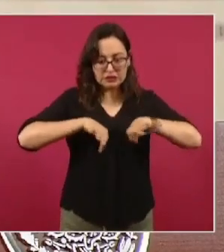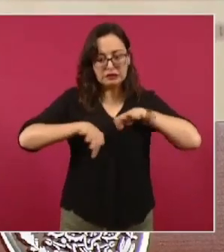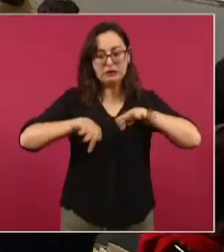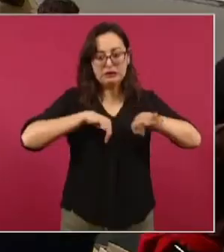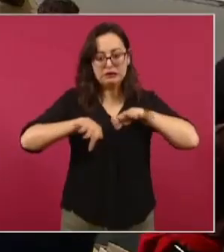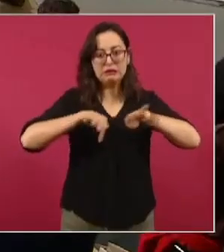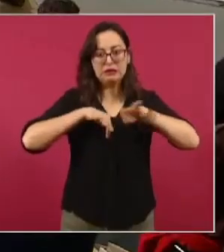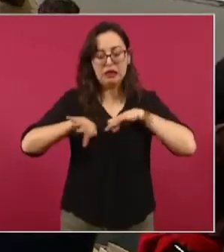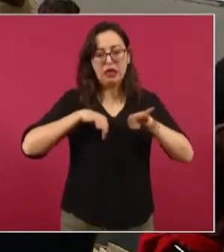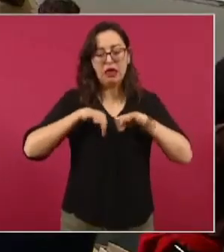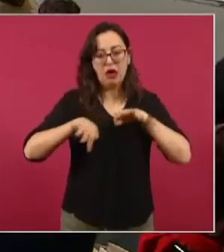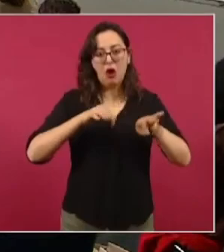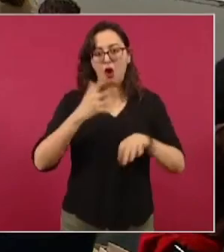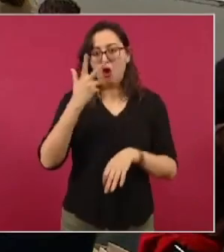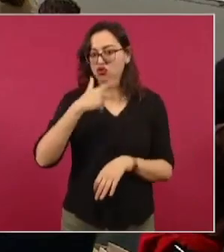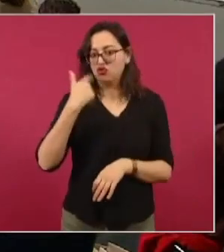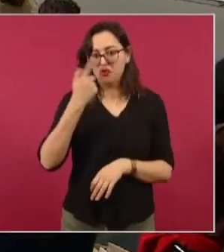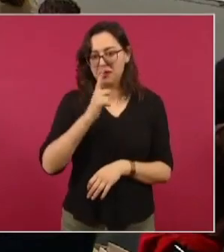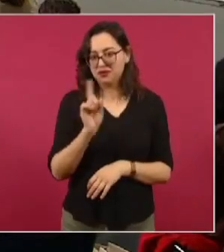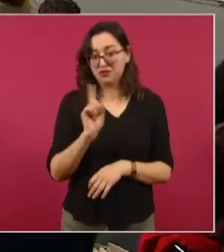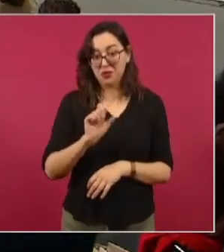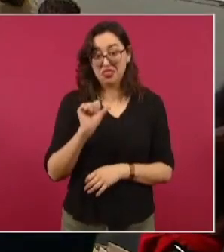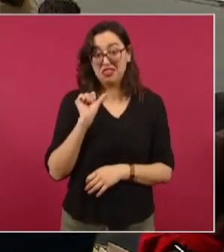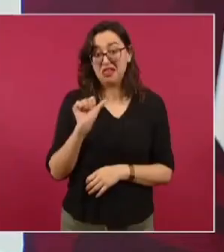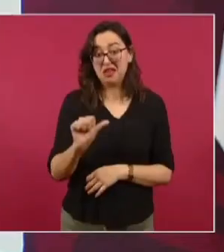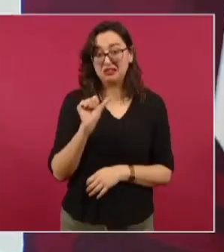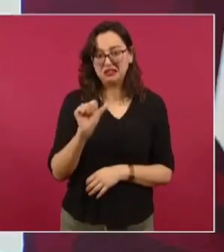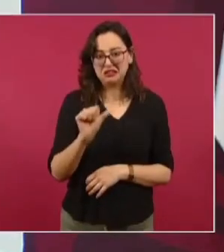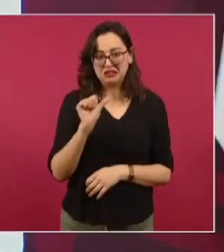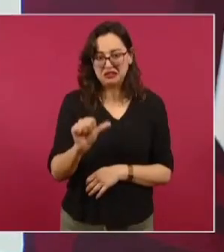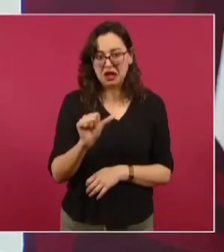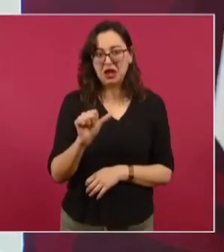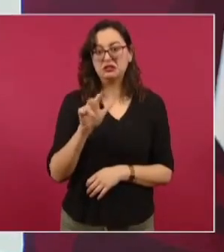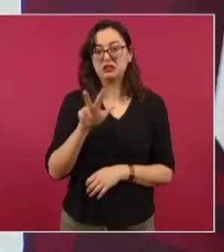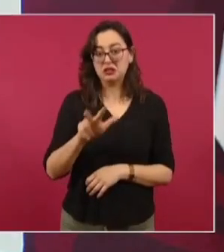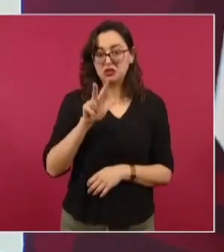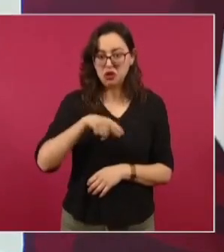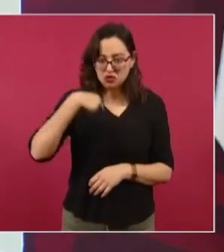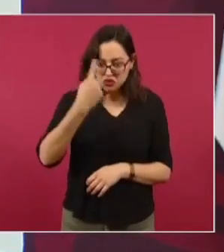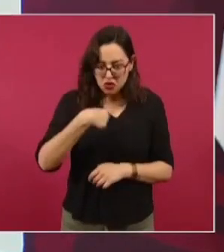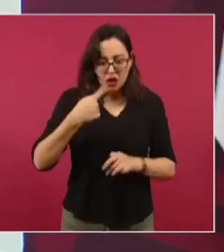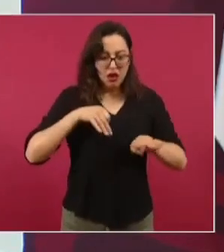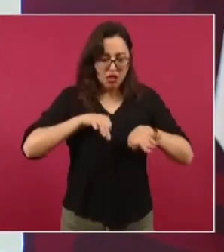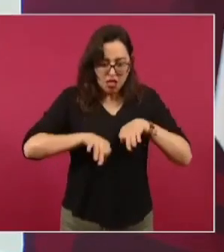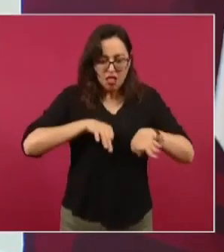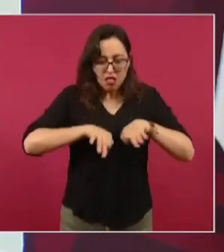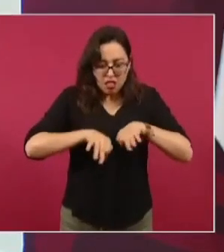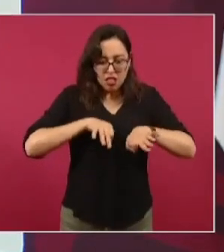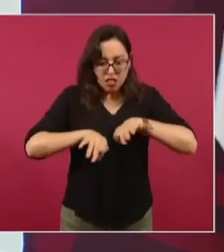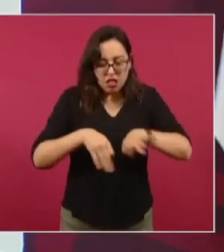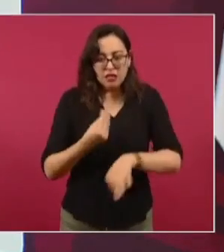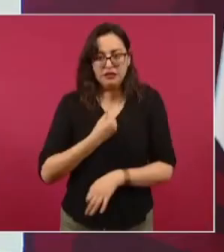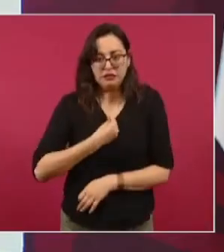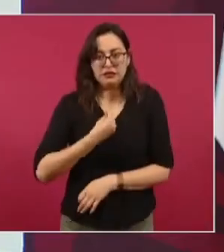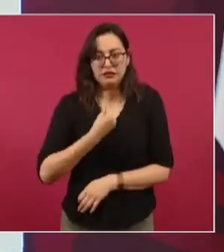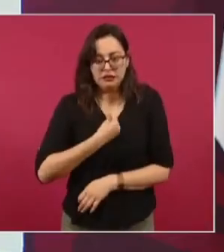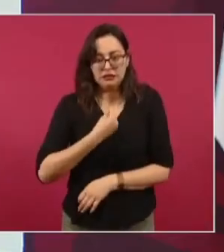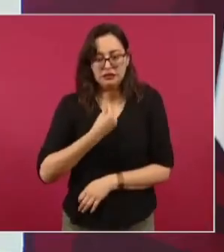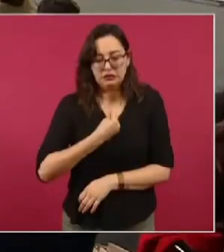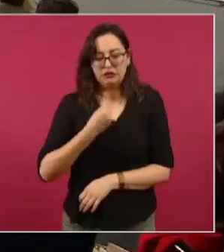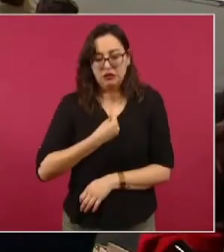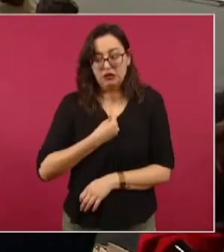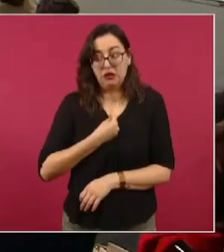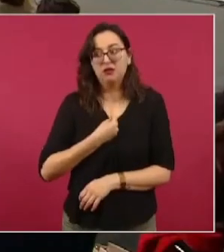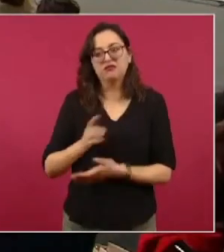agobiantes de trabajo y por otros problemas también ya tenemos